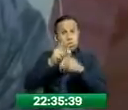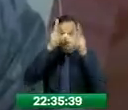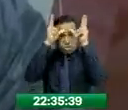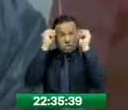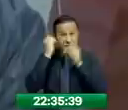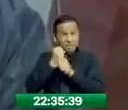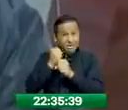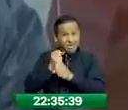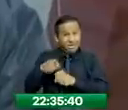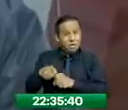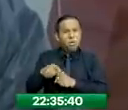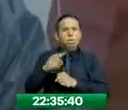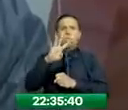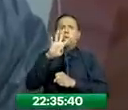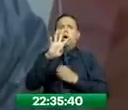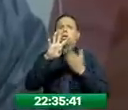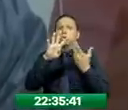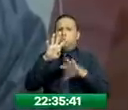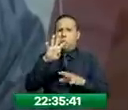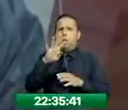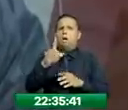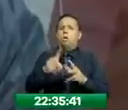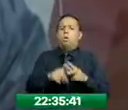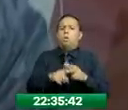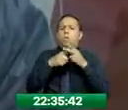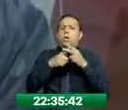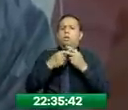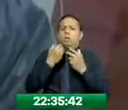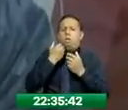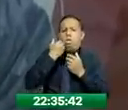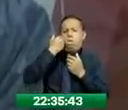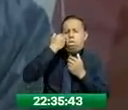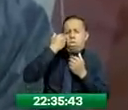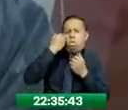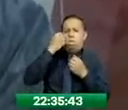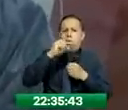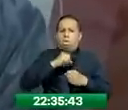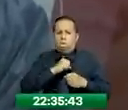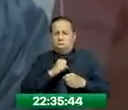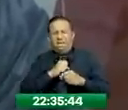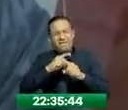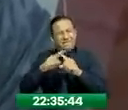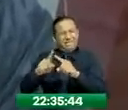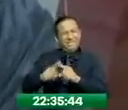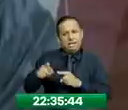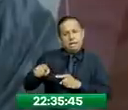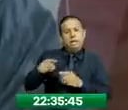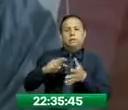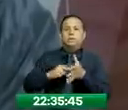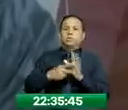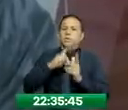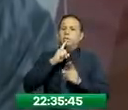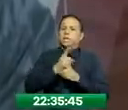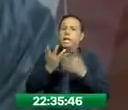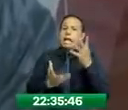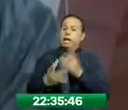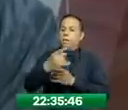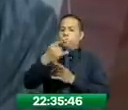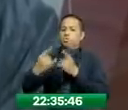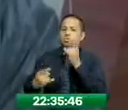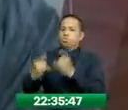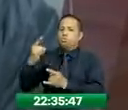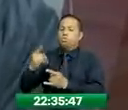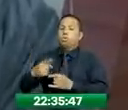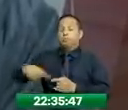4 ya estarían presentando algunos síntomas porque también mantenemos la expectativa entre estos médicos pues